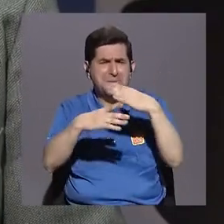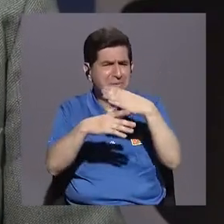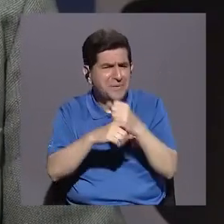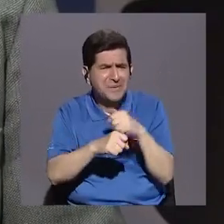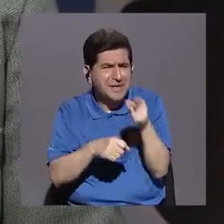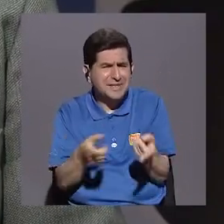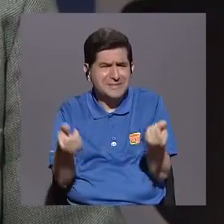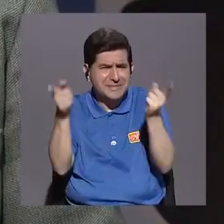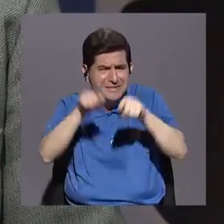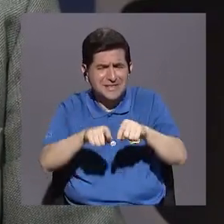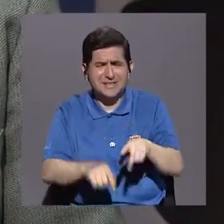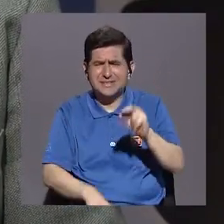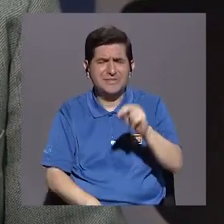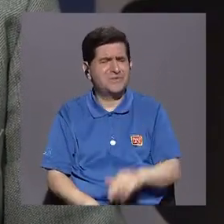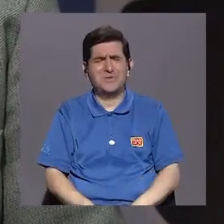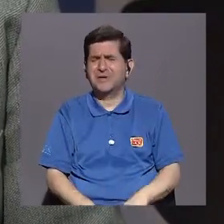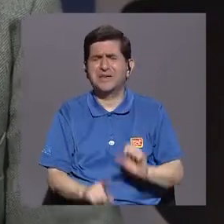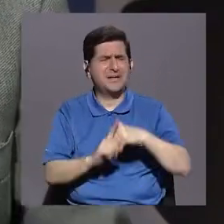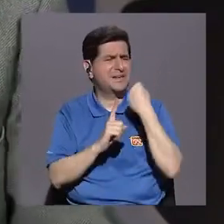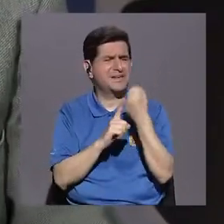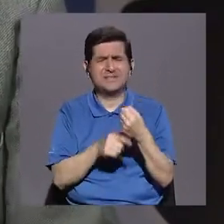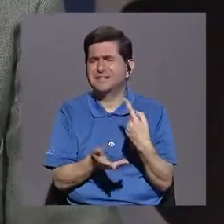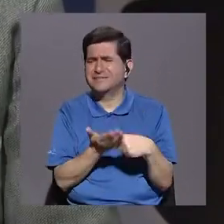no es para pelear mucho